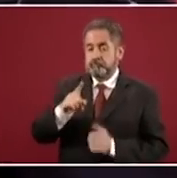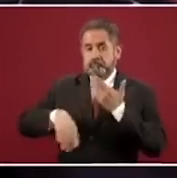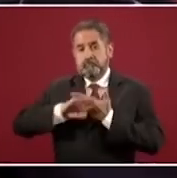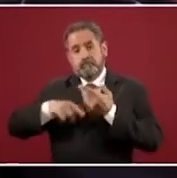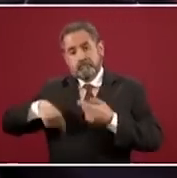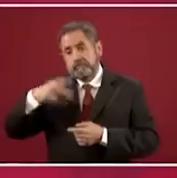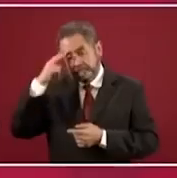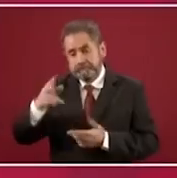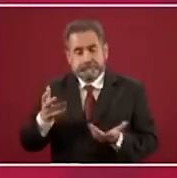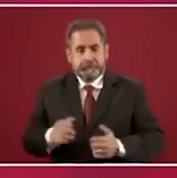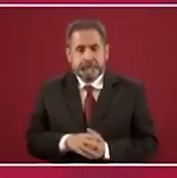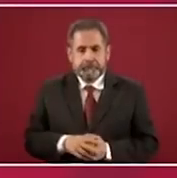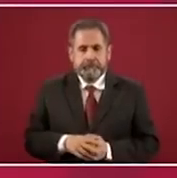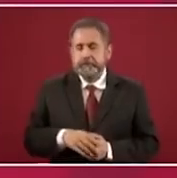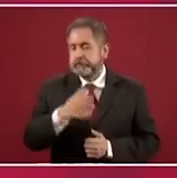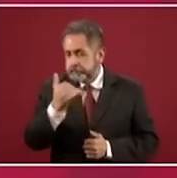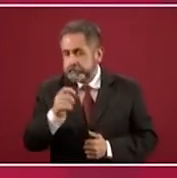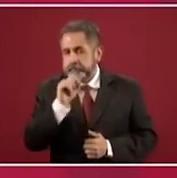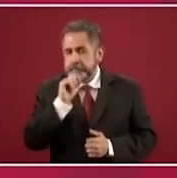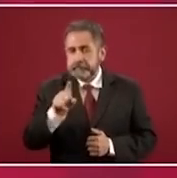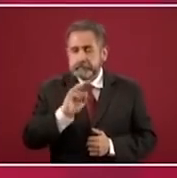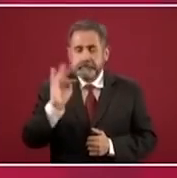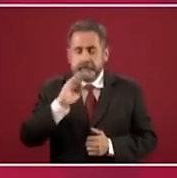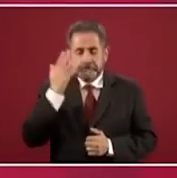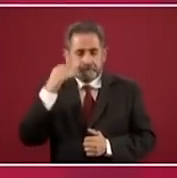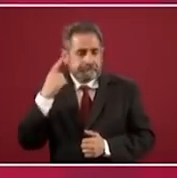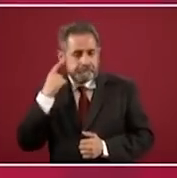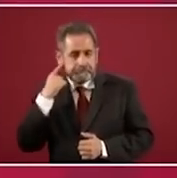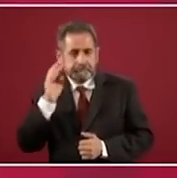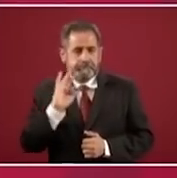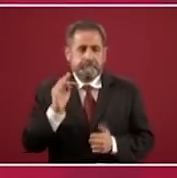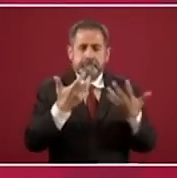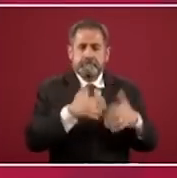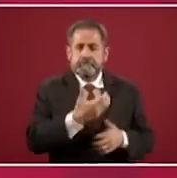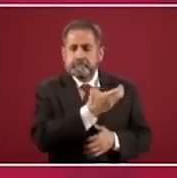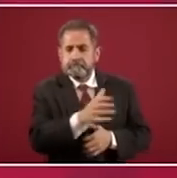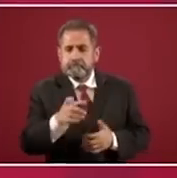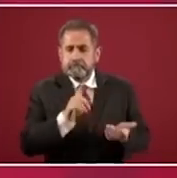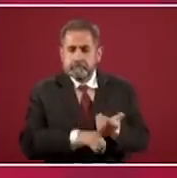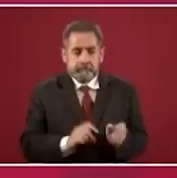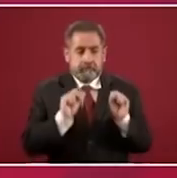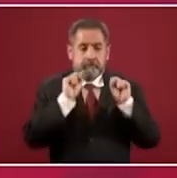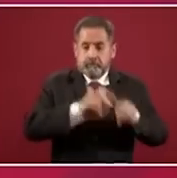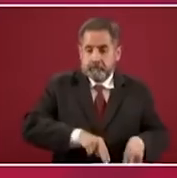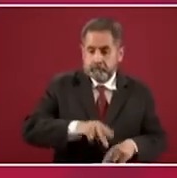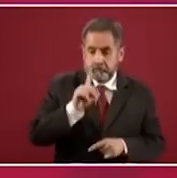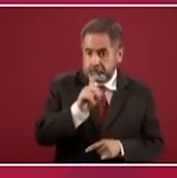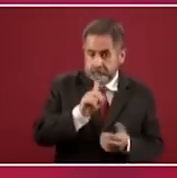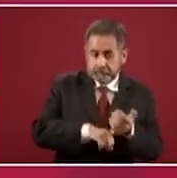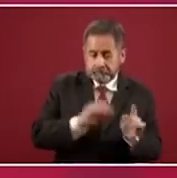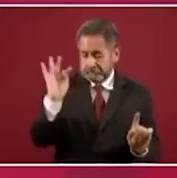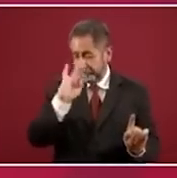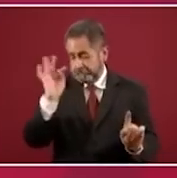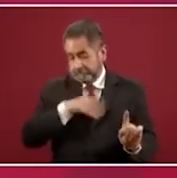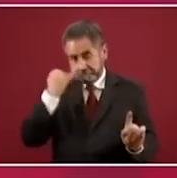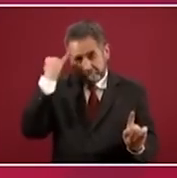Además, si yo supiera de que los productores se quedarían sin agua,